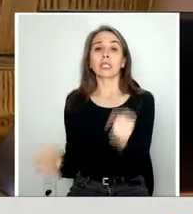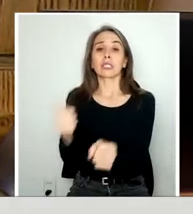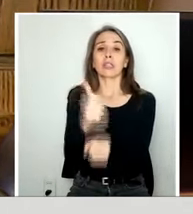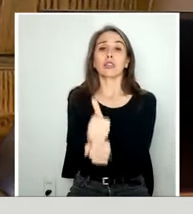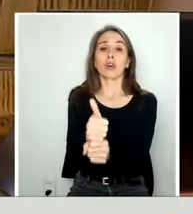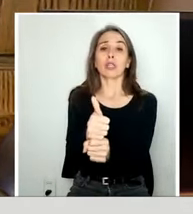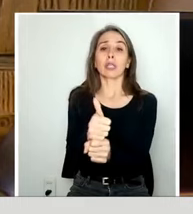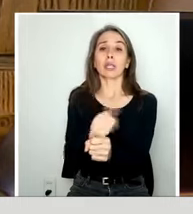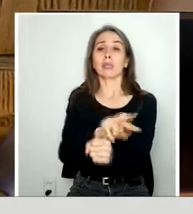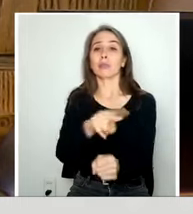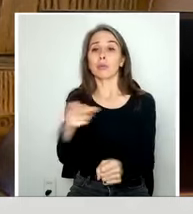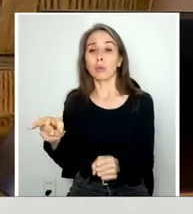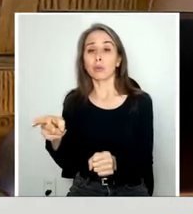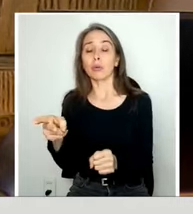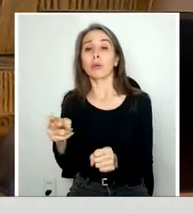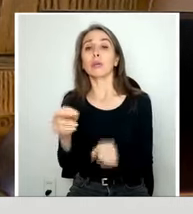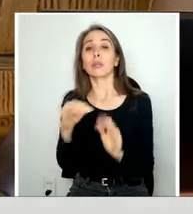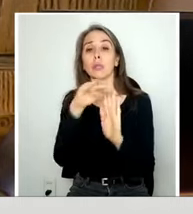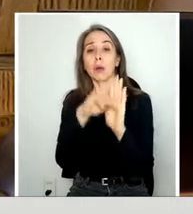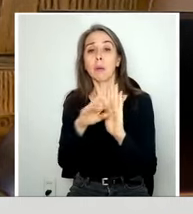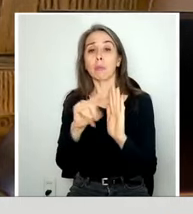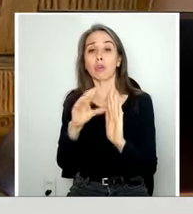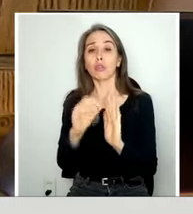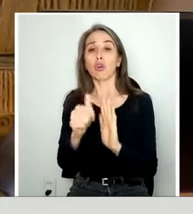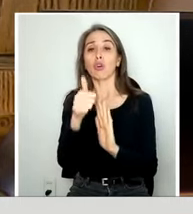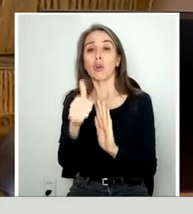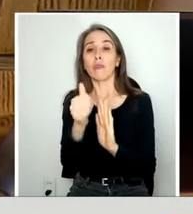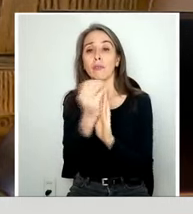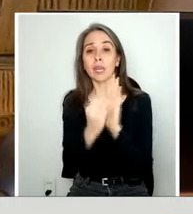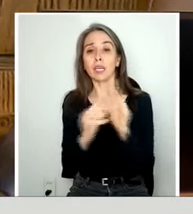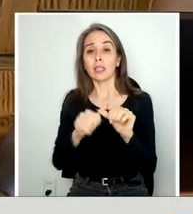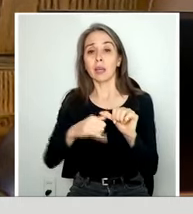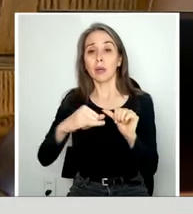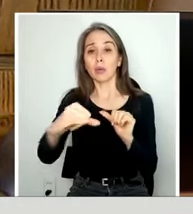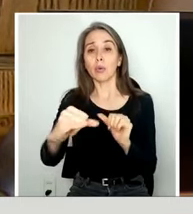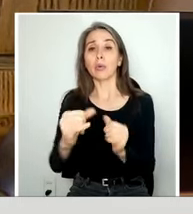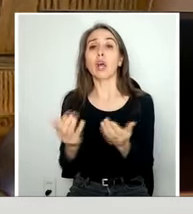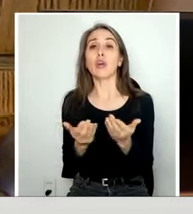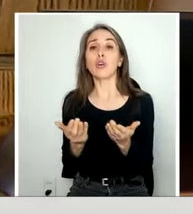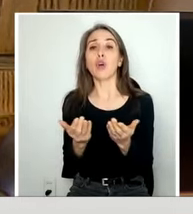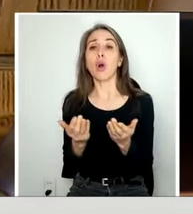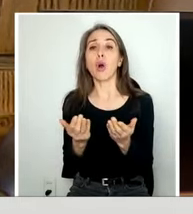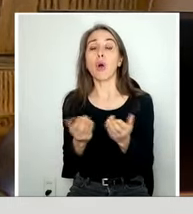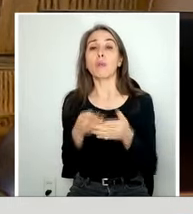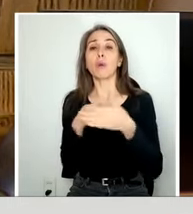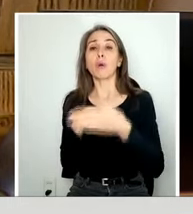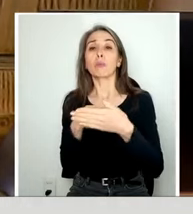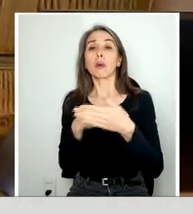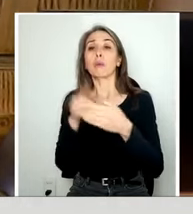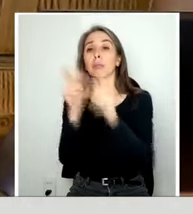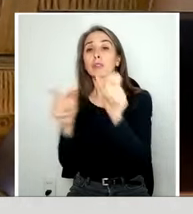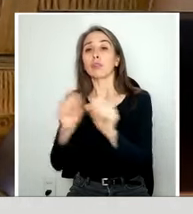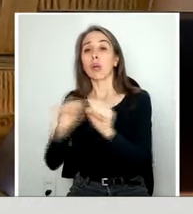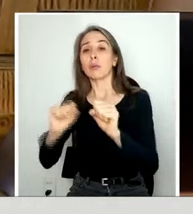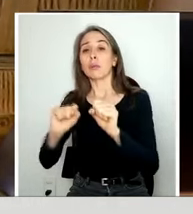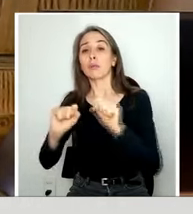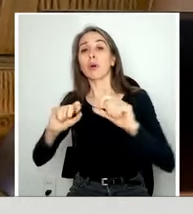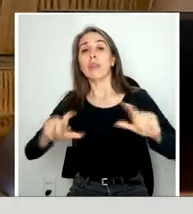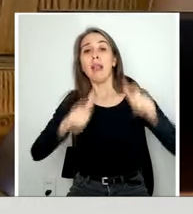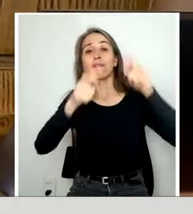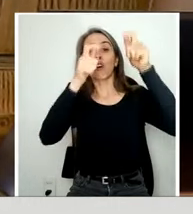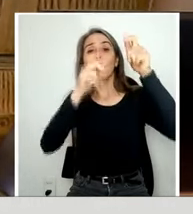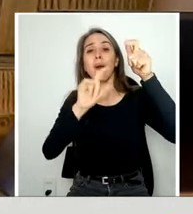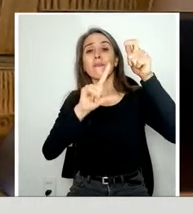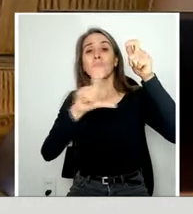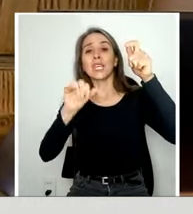se debe concretar un protocolo eficiente y definido en el tiempo de Cómo destrabar el ascenso al volcán villarrica hoy se